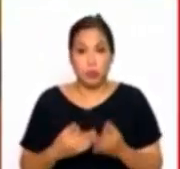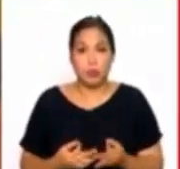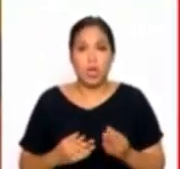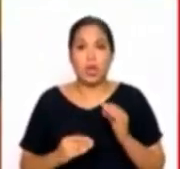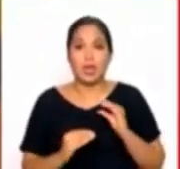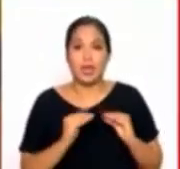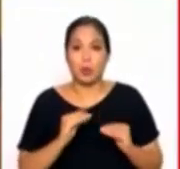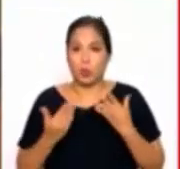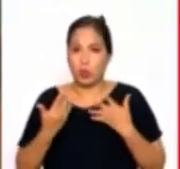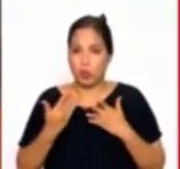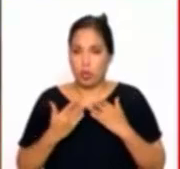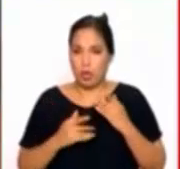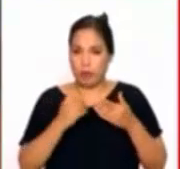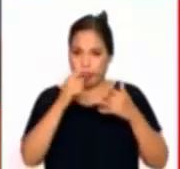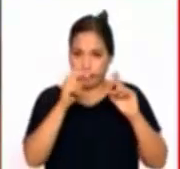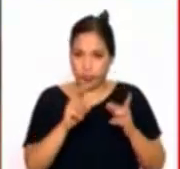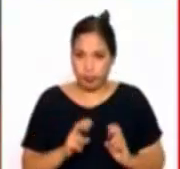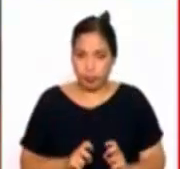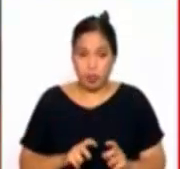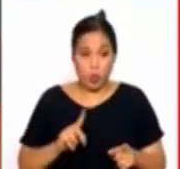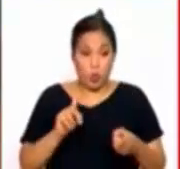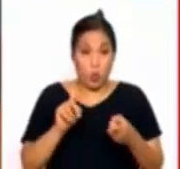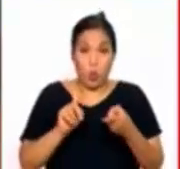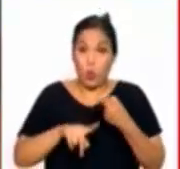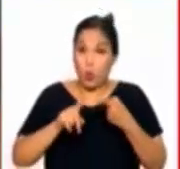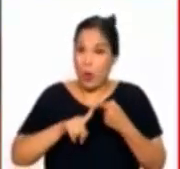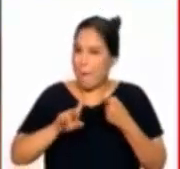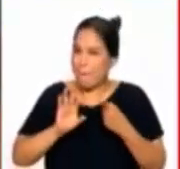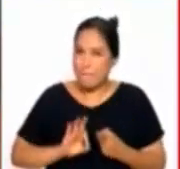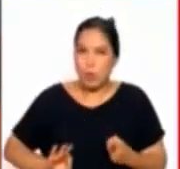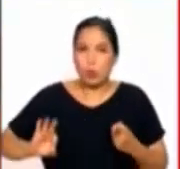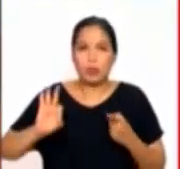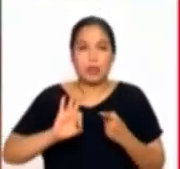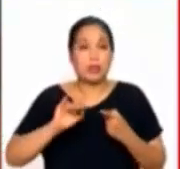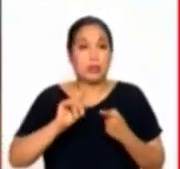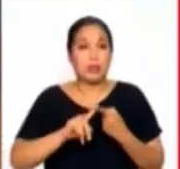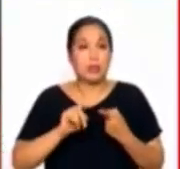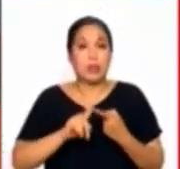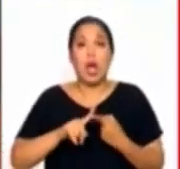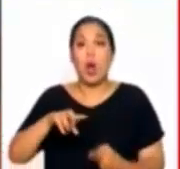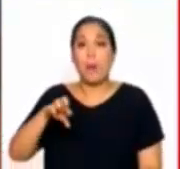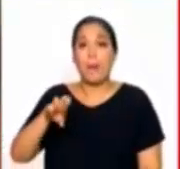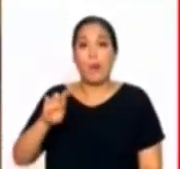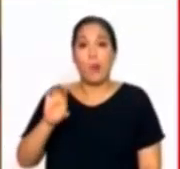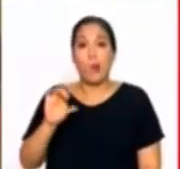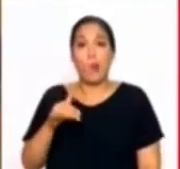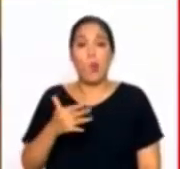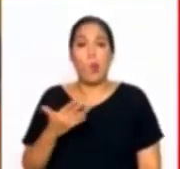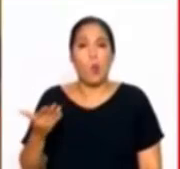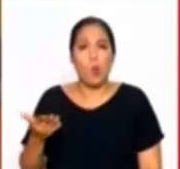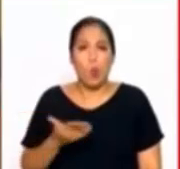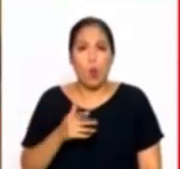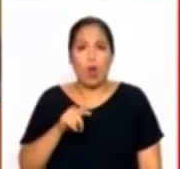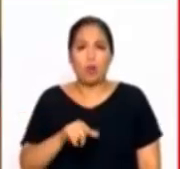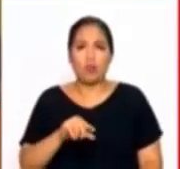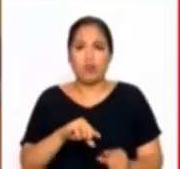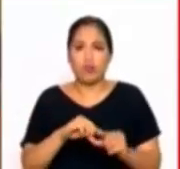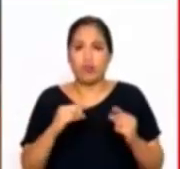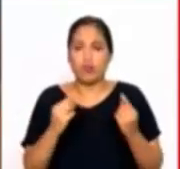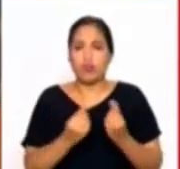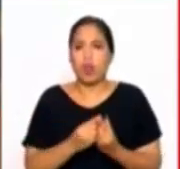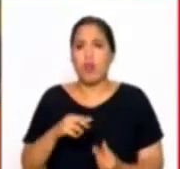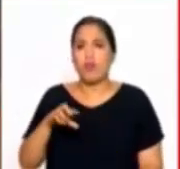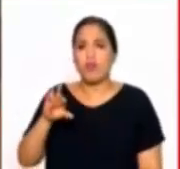competenciales resueltos. Que el caso más importante que tuvimos que resolver fue la proscripción de la llamada denegación